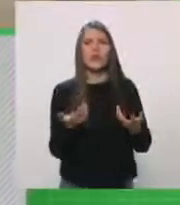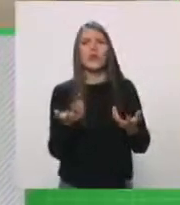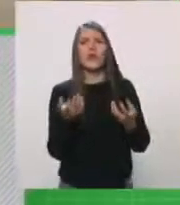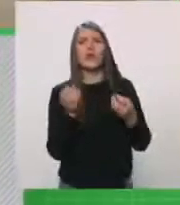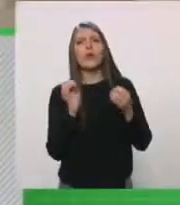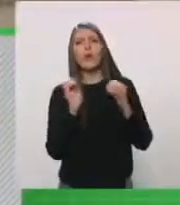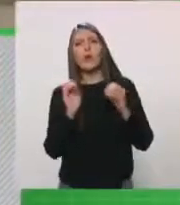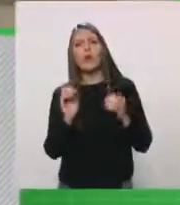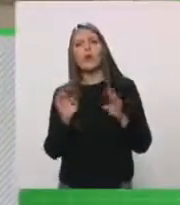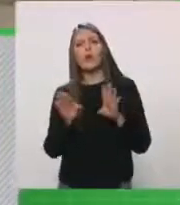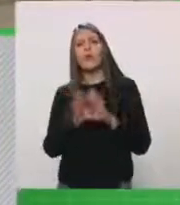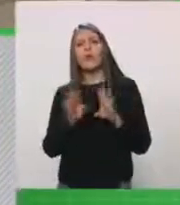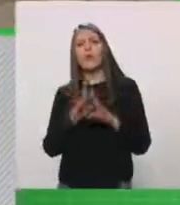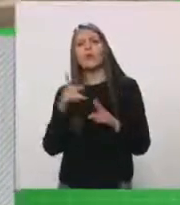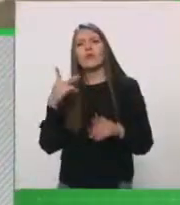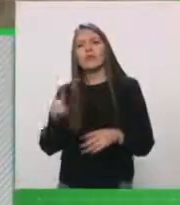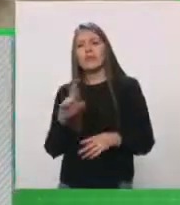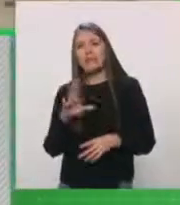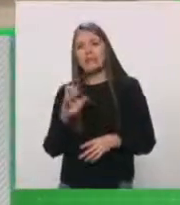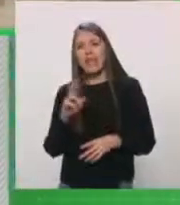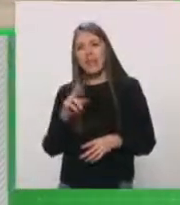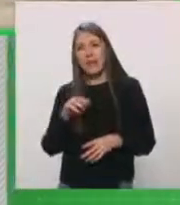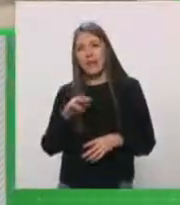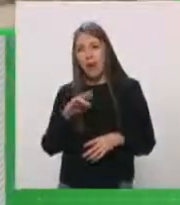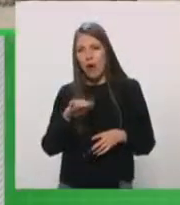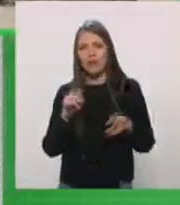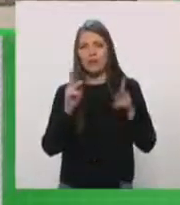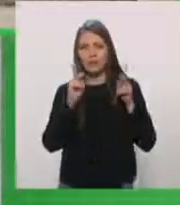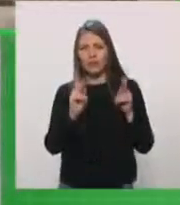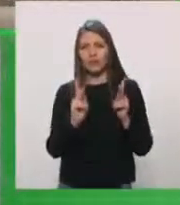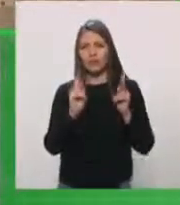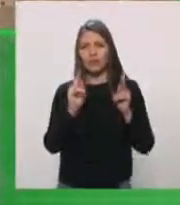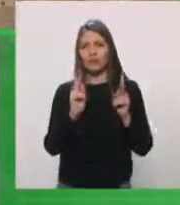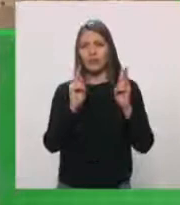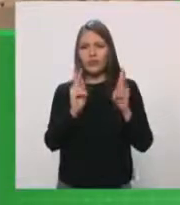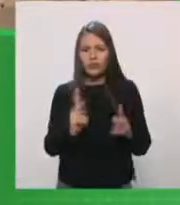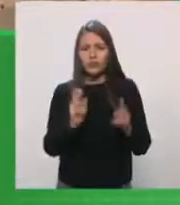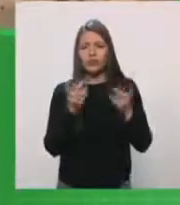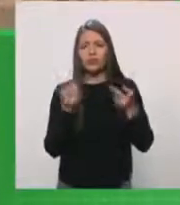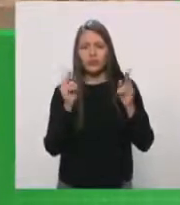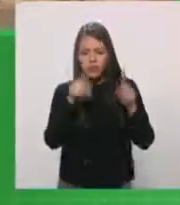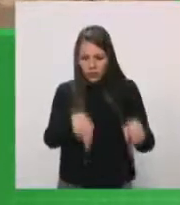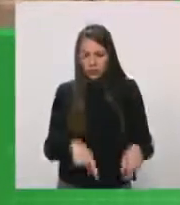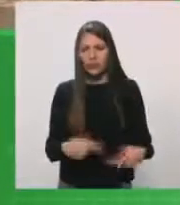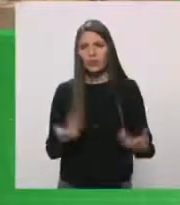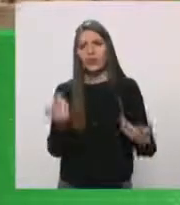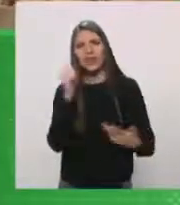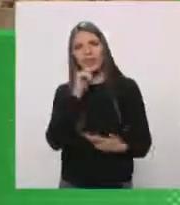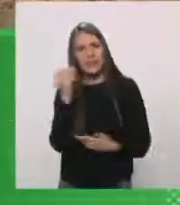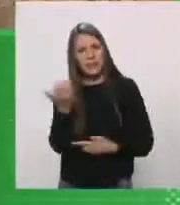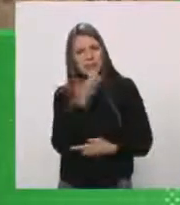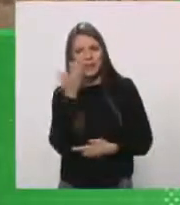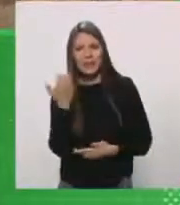una ceremonia funeraria como la hubieran imaginado o la acostumbraban, ¿no?